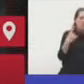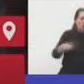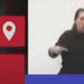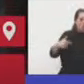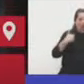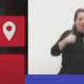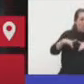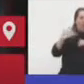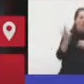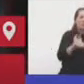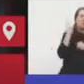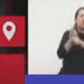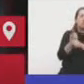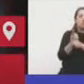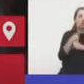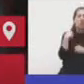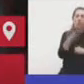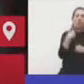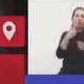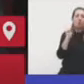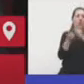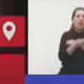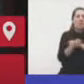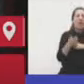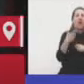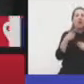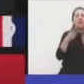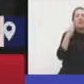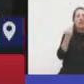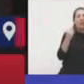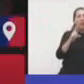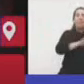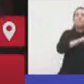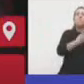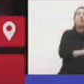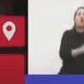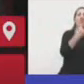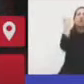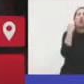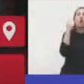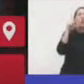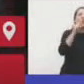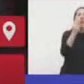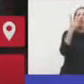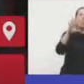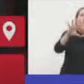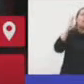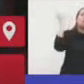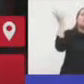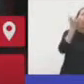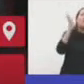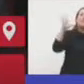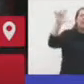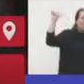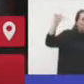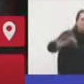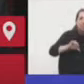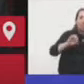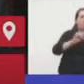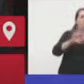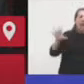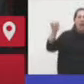decimos cosas tal vez muy apasionadas, pero lo decimos con nuestro documento, con nuestra cara y bajo nuestro riesgo de